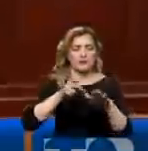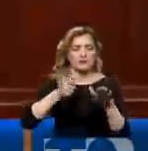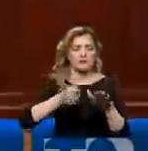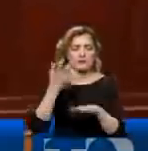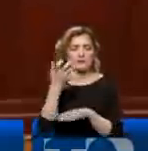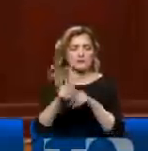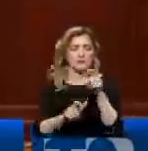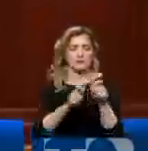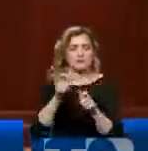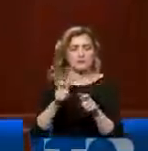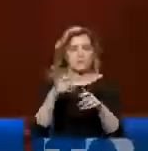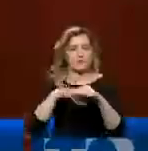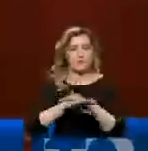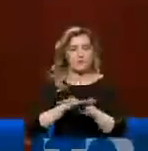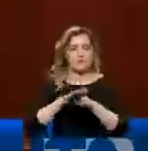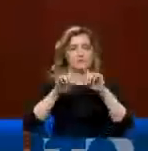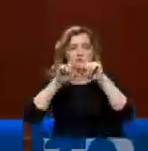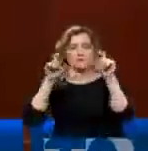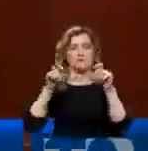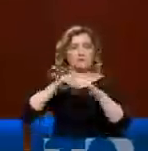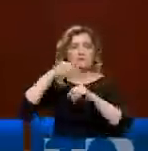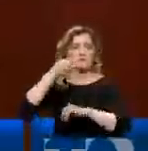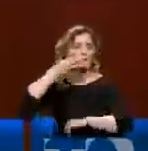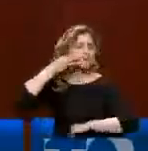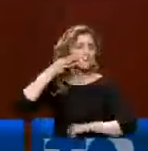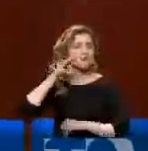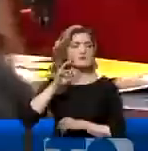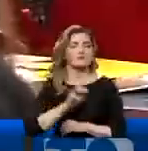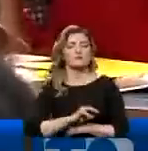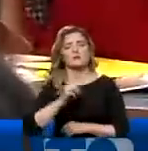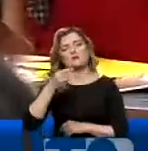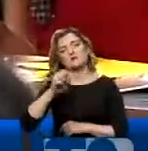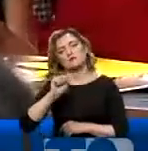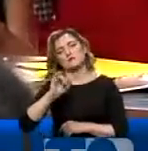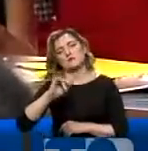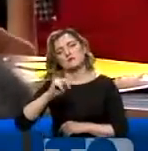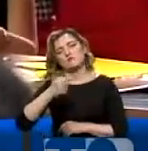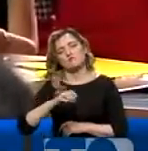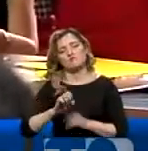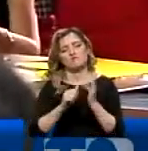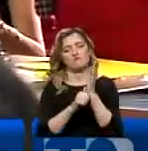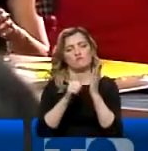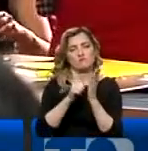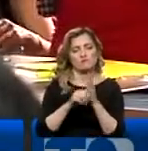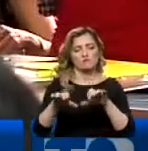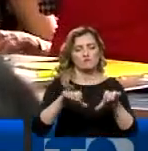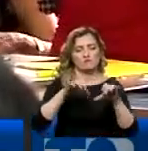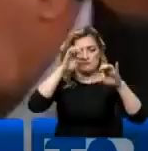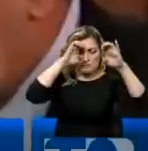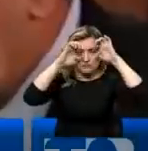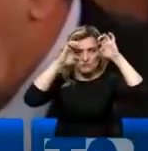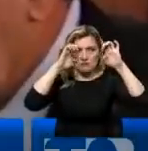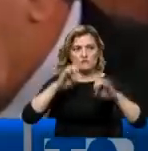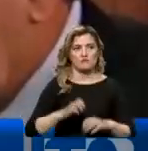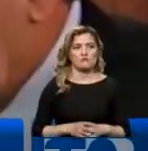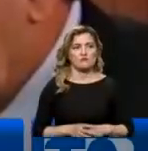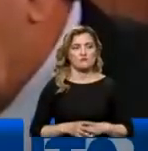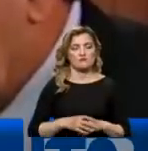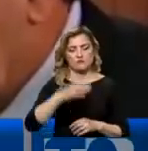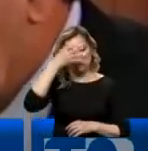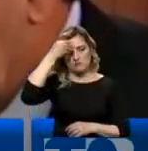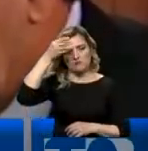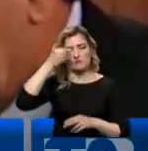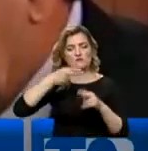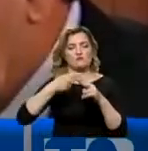15 procesados dentro del caso Zinghe, entre ellos el entonces ministro coordinador de sectores estratégicos Jorge Glass, el exministro de